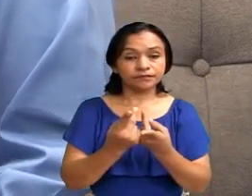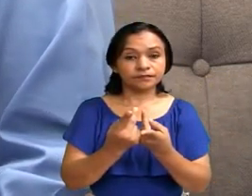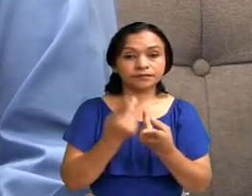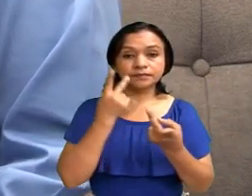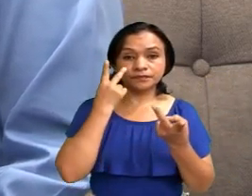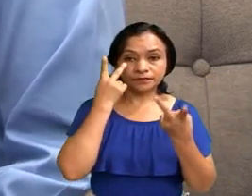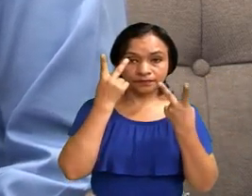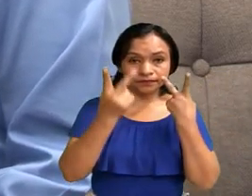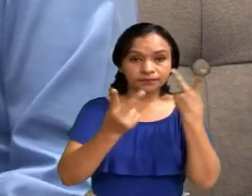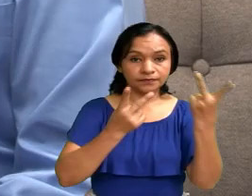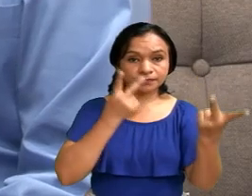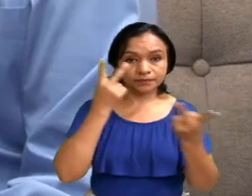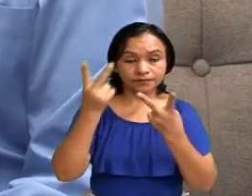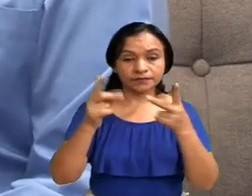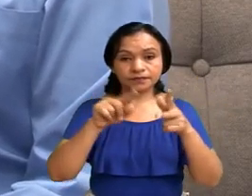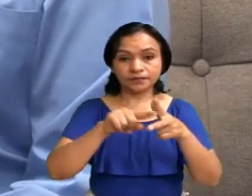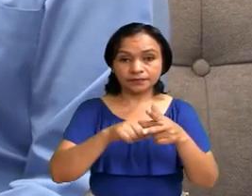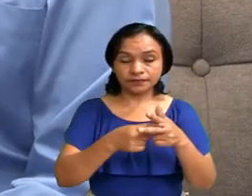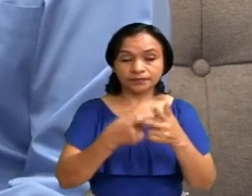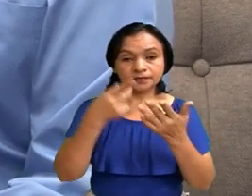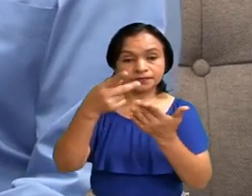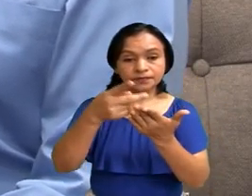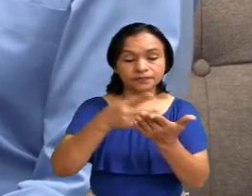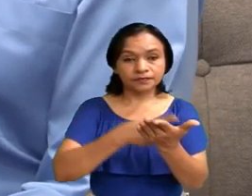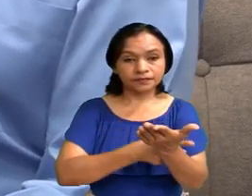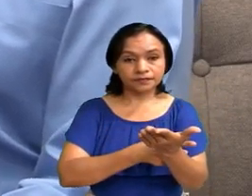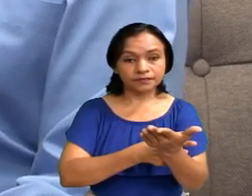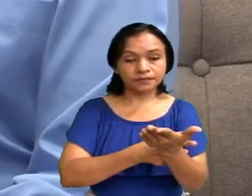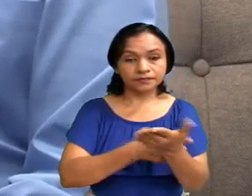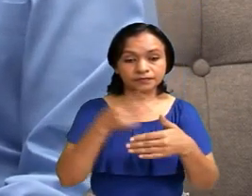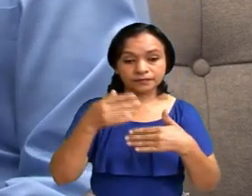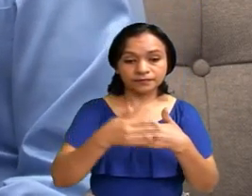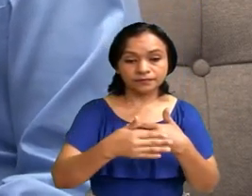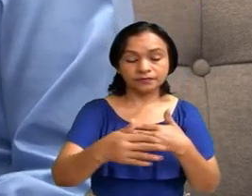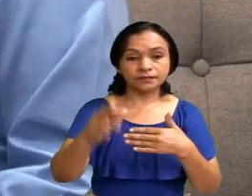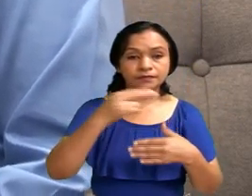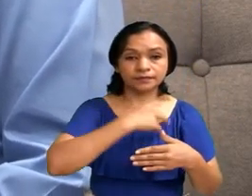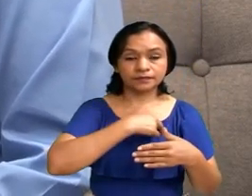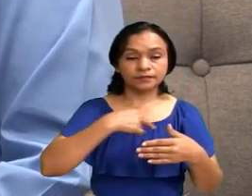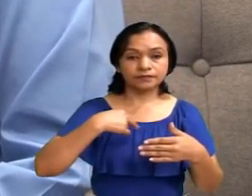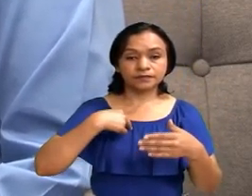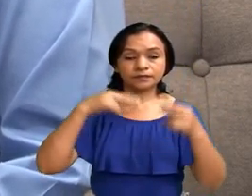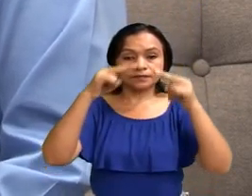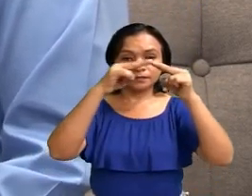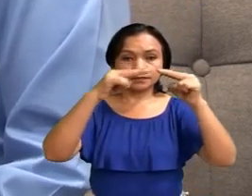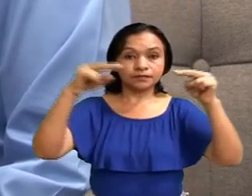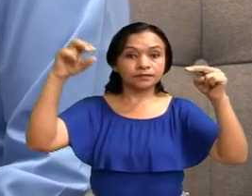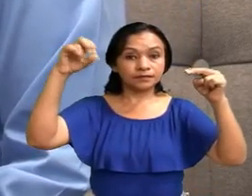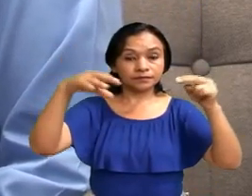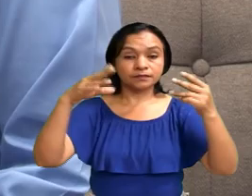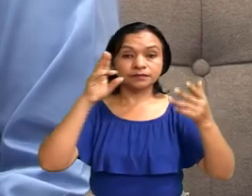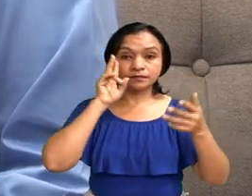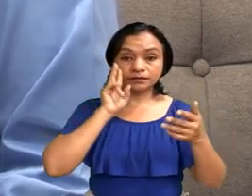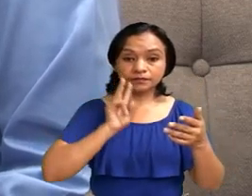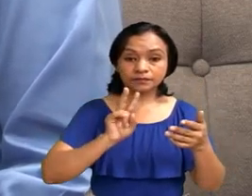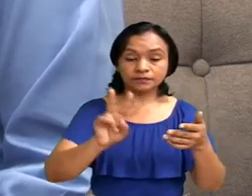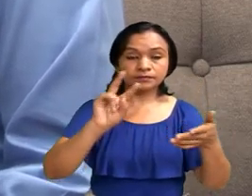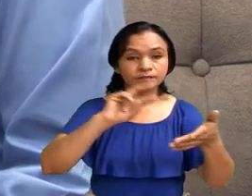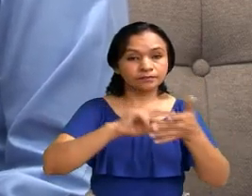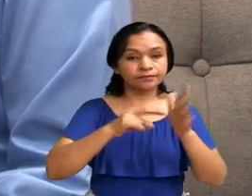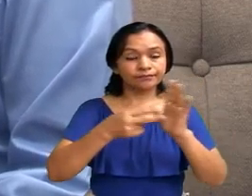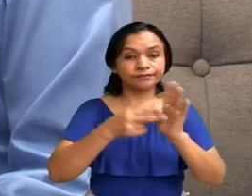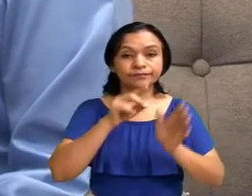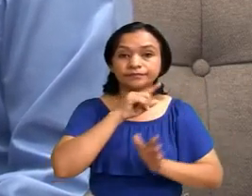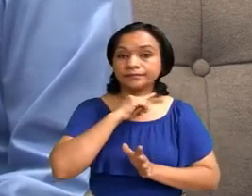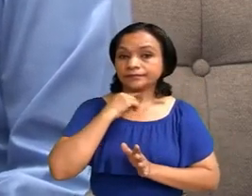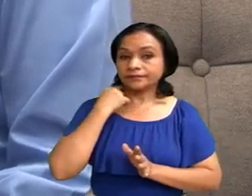visitas, ¿verdad?, desde el inicio de un proyecto hasta cuando les entregás ese servicio de energía y ves lo que significa,